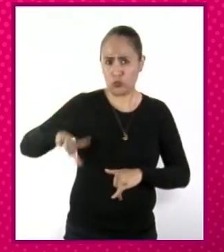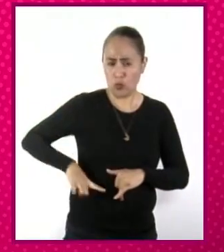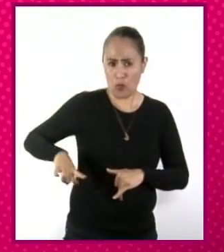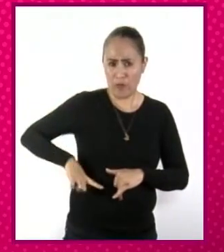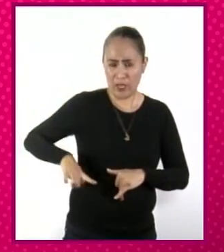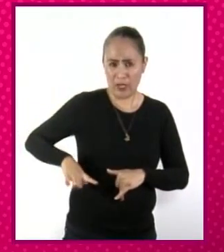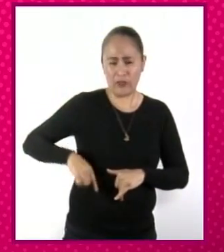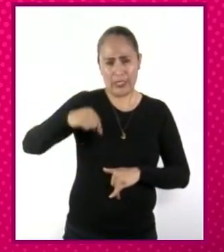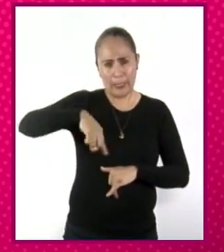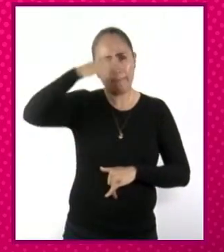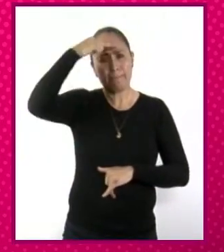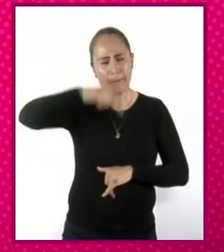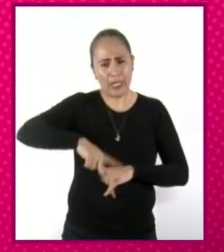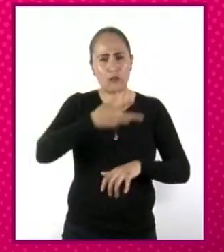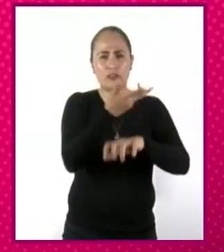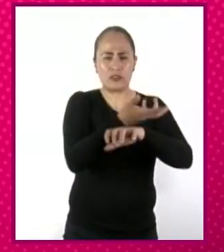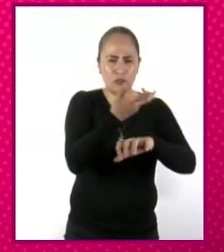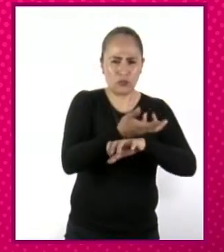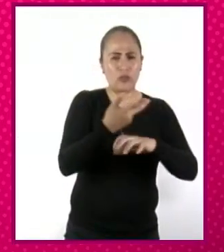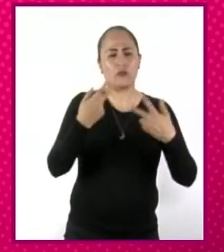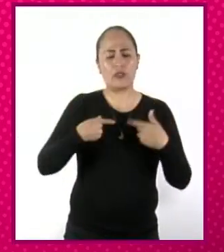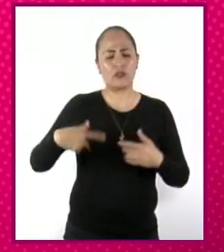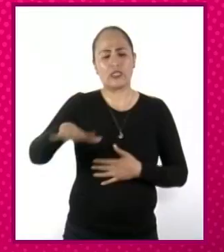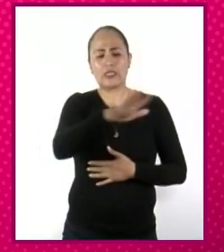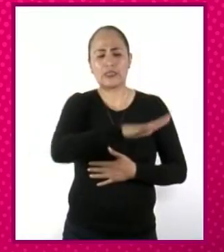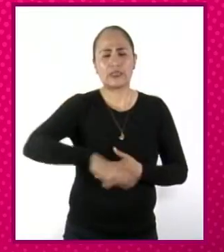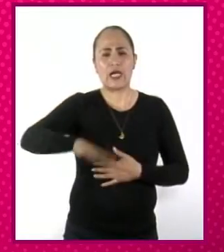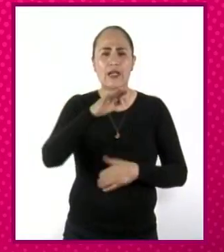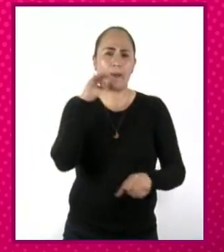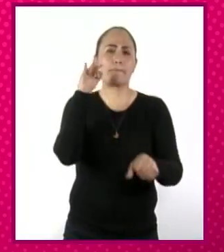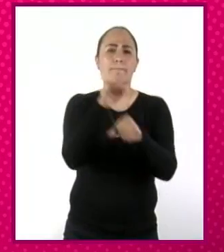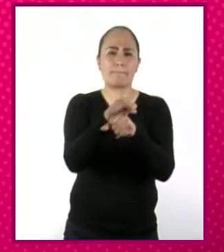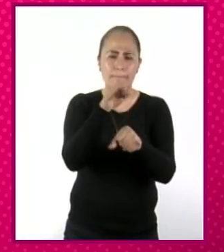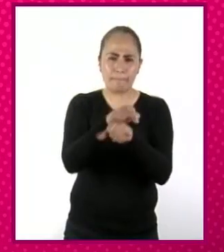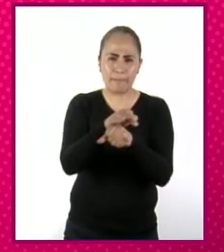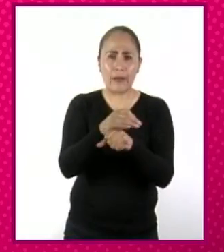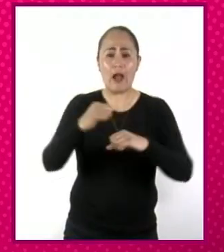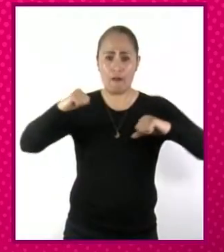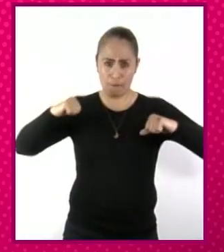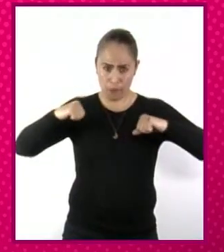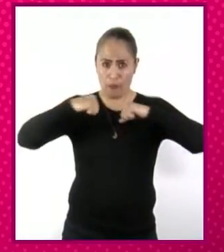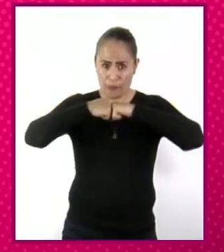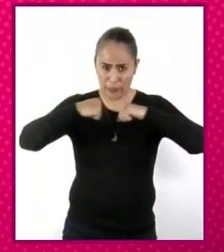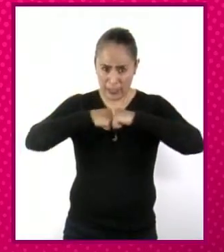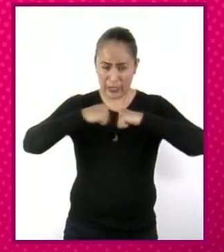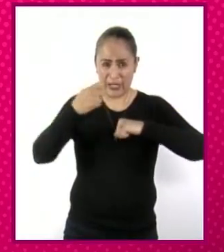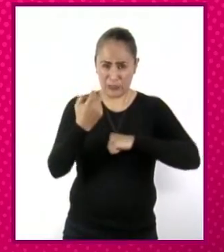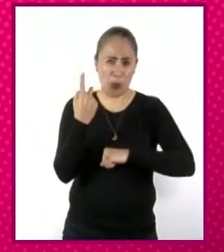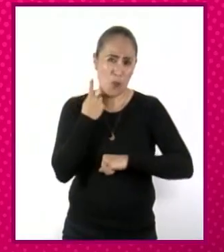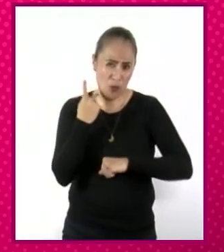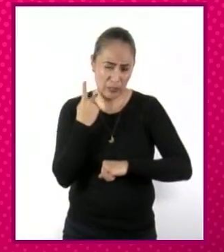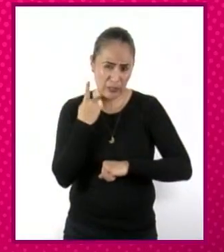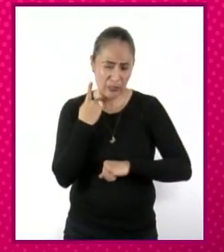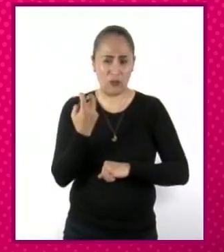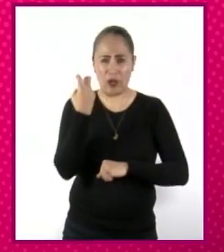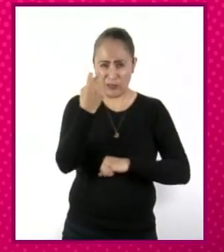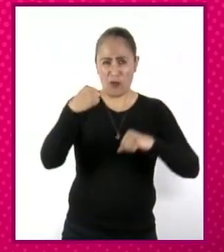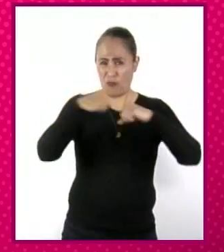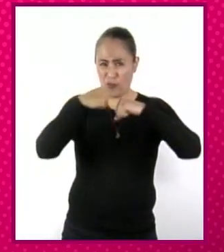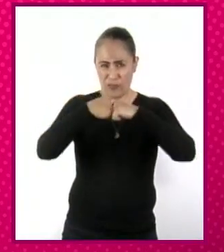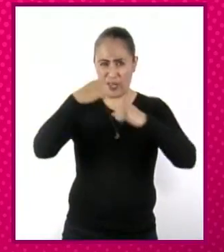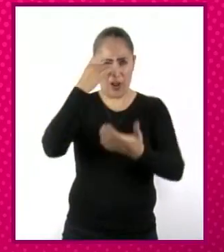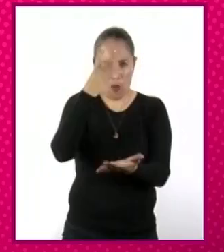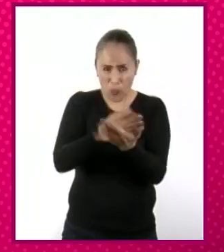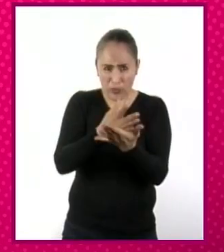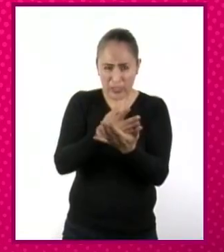países a trabajar en favor de sus ciudadanos y a comprender que además que una frontera política no quiere decir que sea una frontera absoluta,